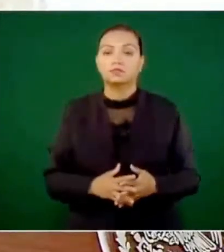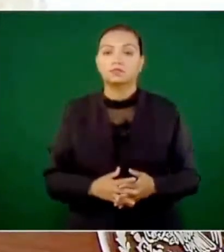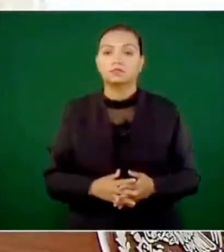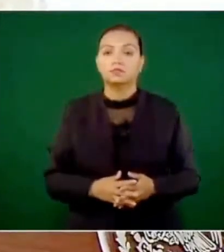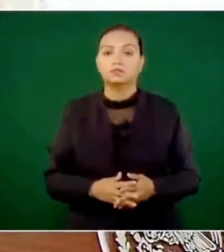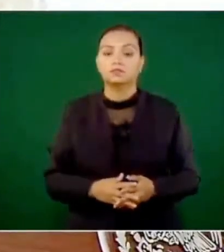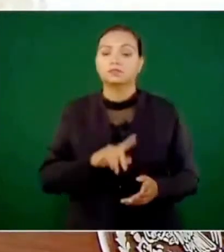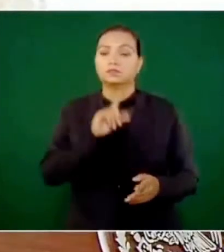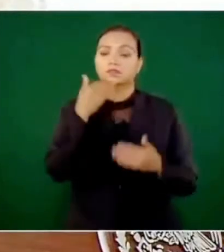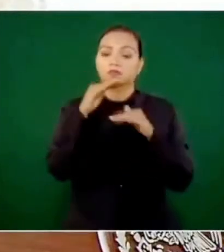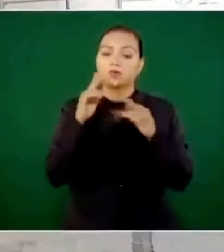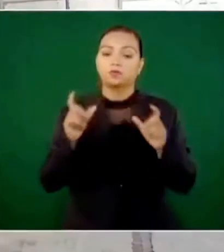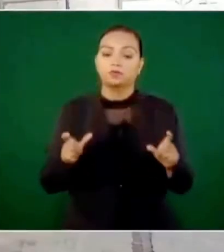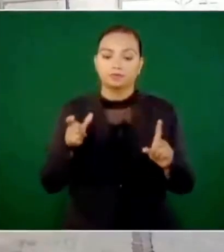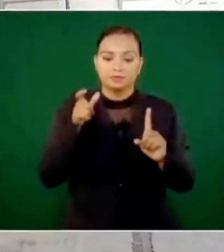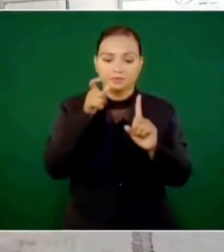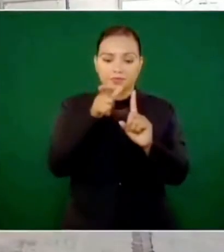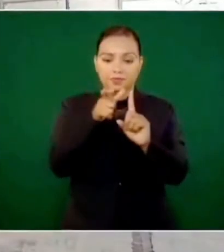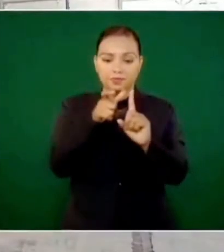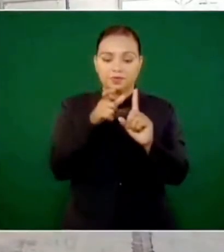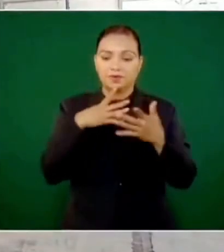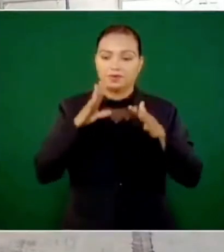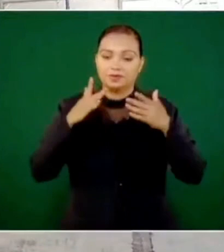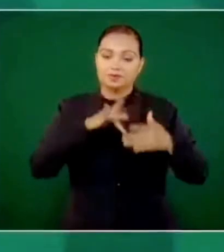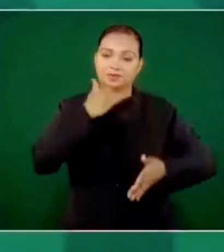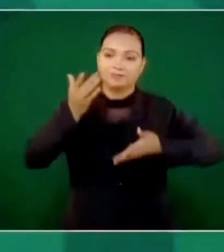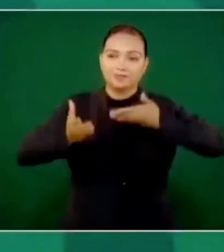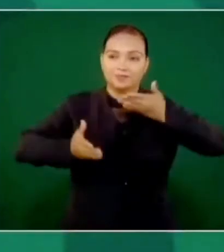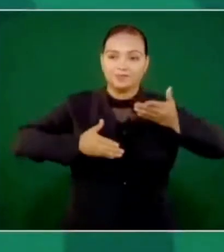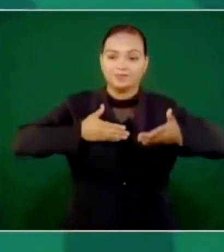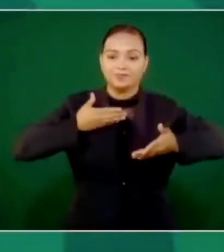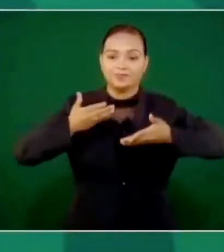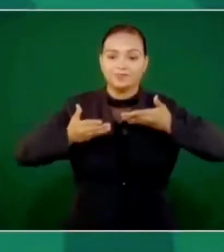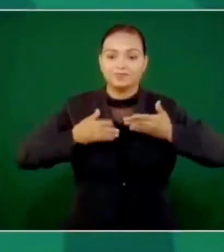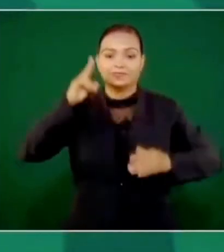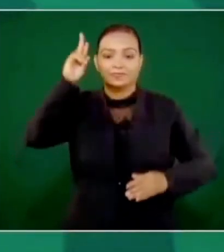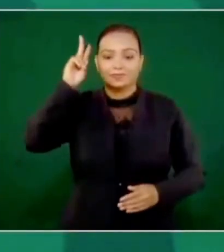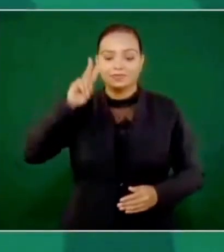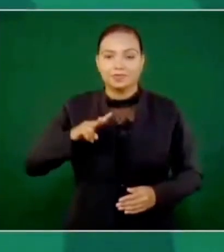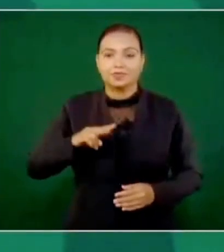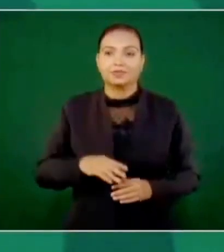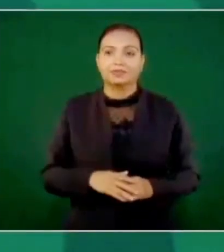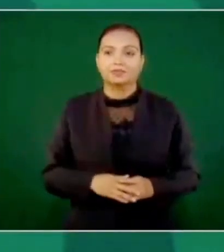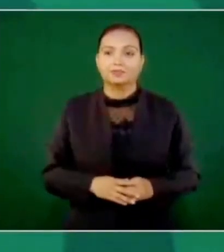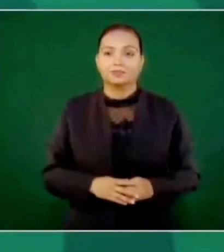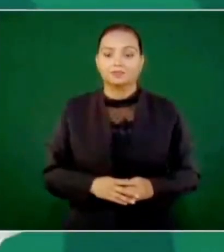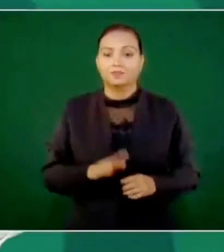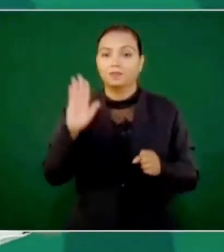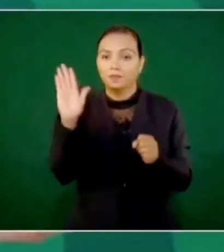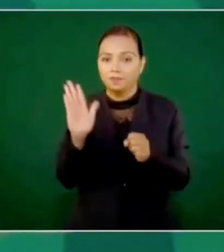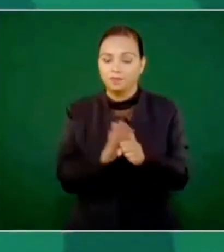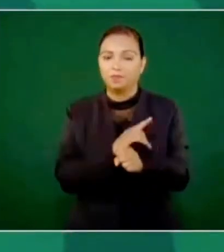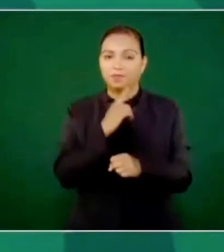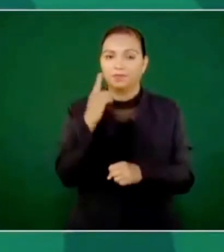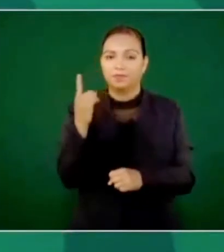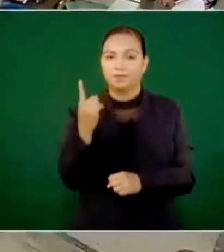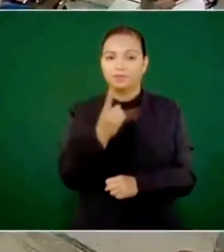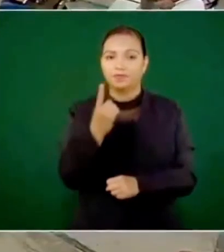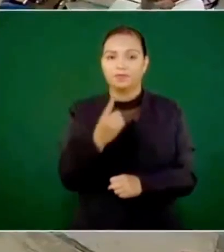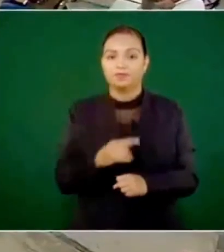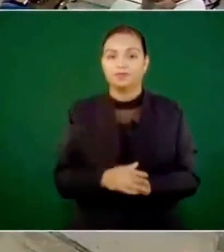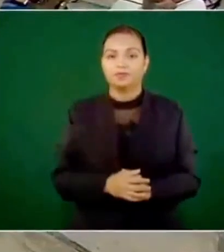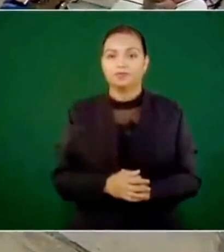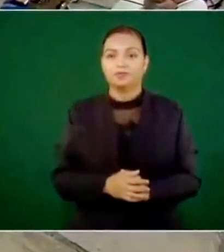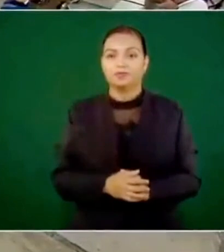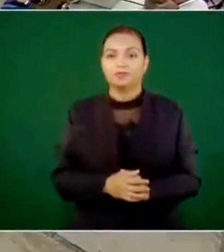en seguridad, estamos muy contentos, la verdad, porque